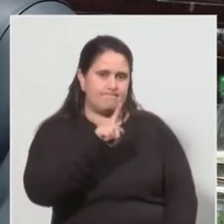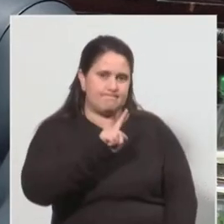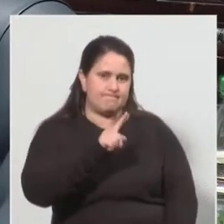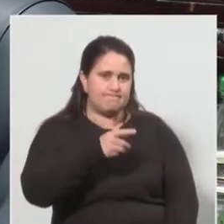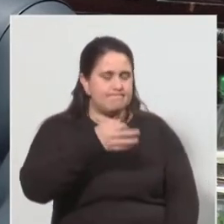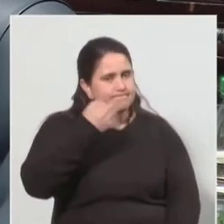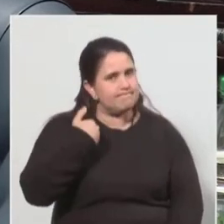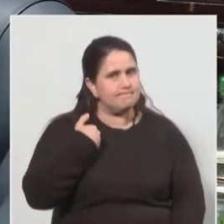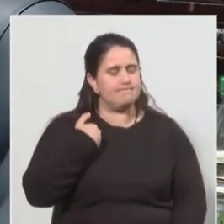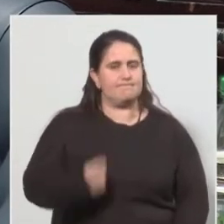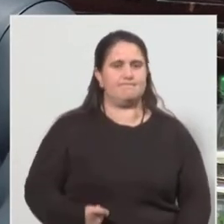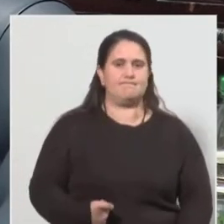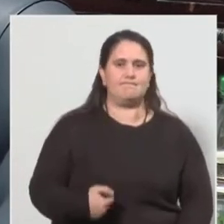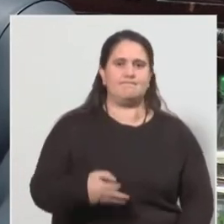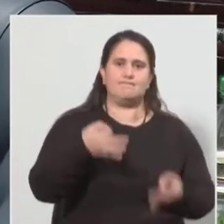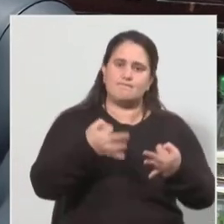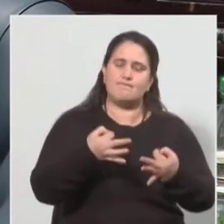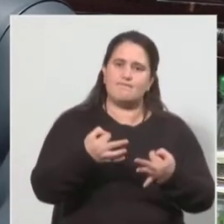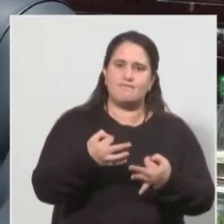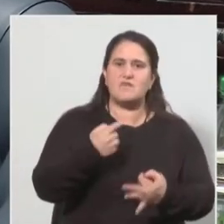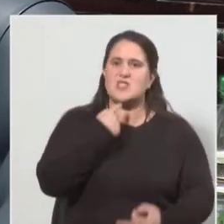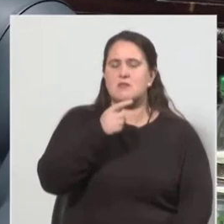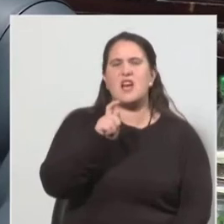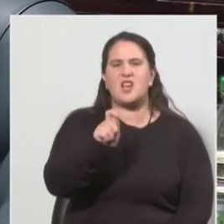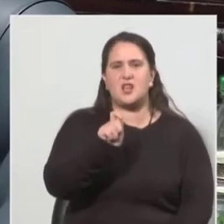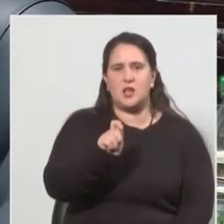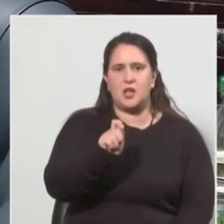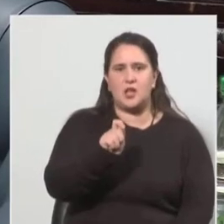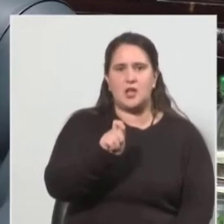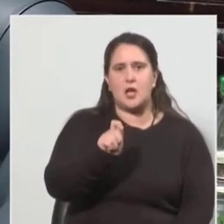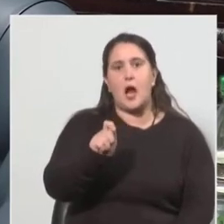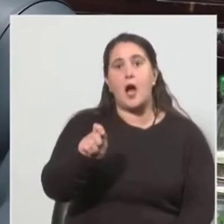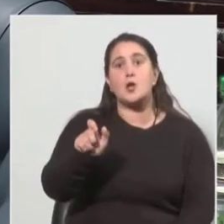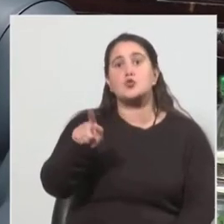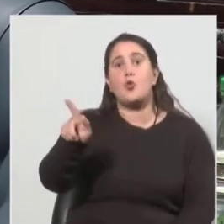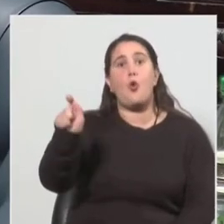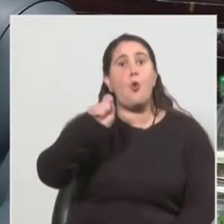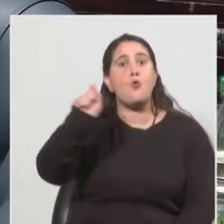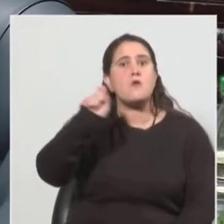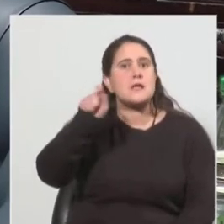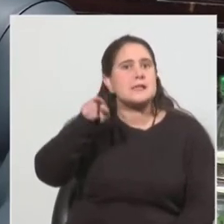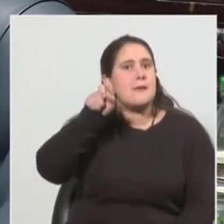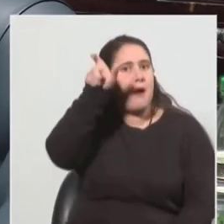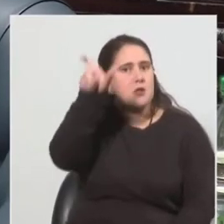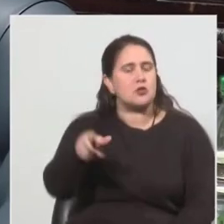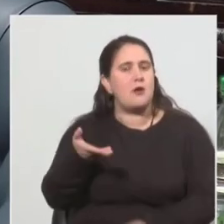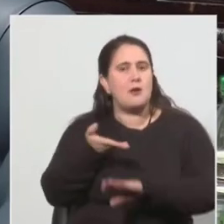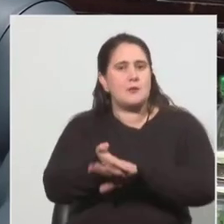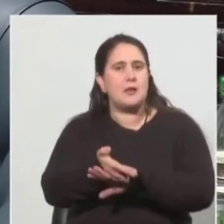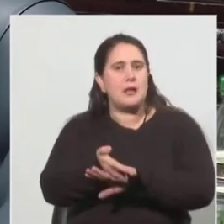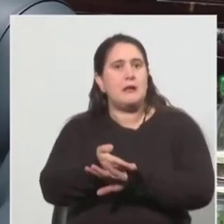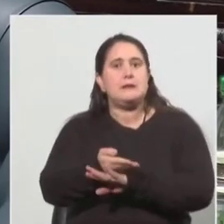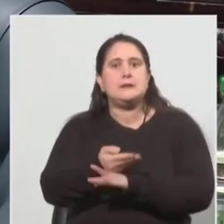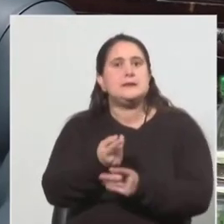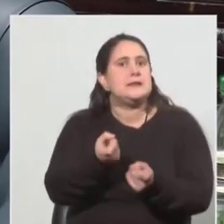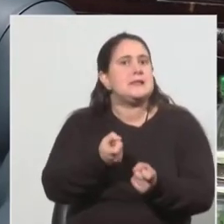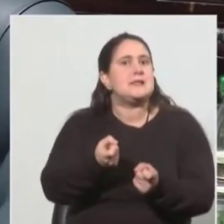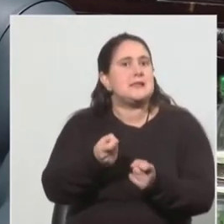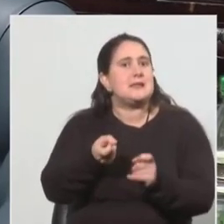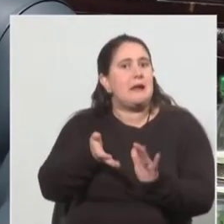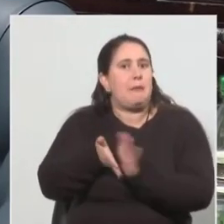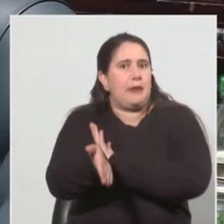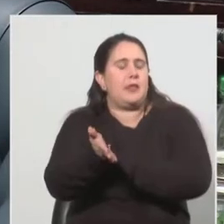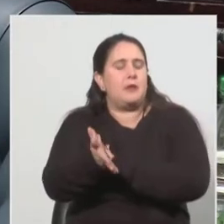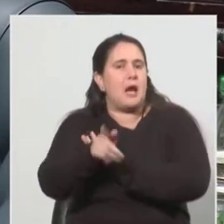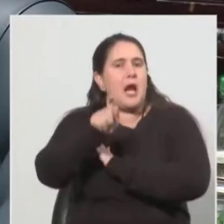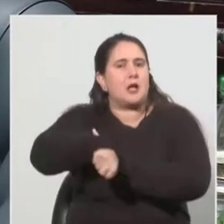la postre resultaron funcionales a la urgencia del solicitante que procuraba evadir